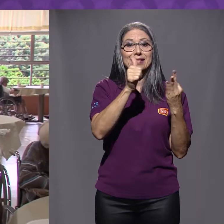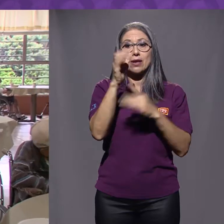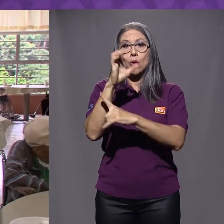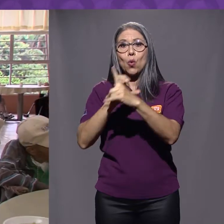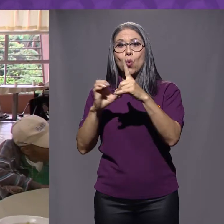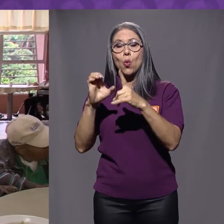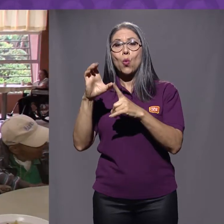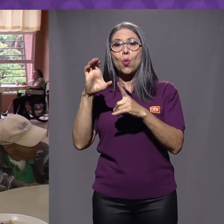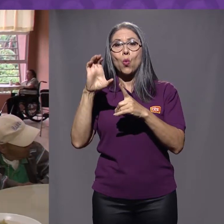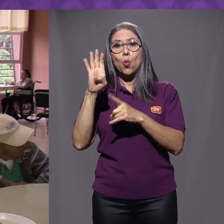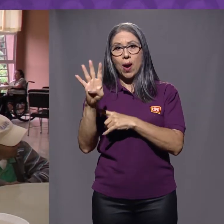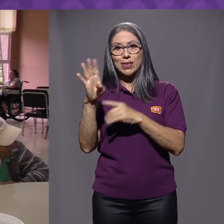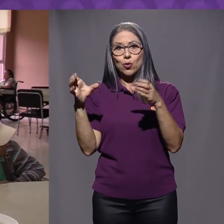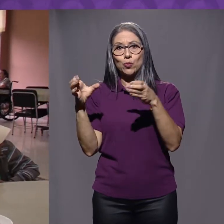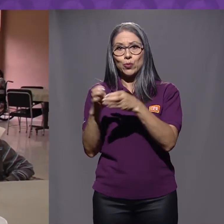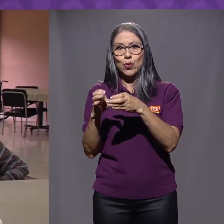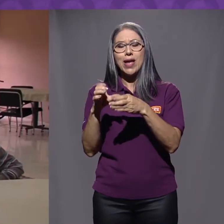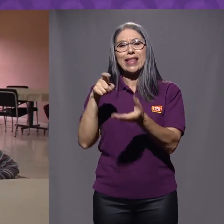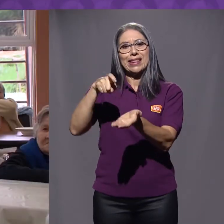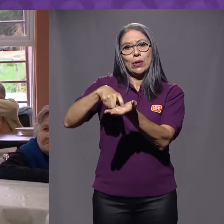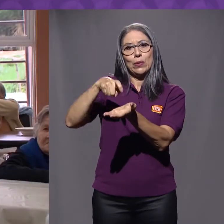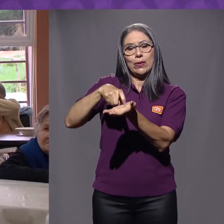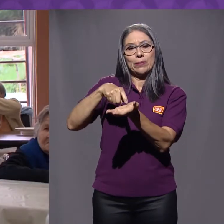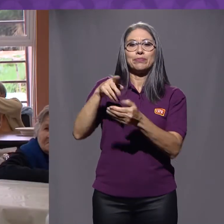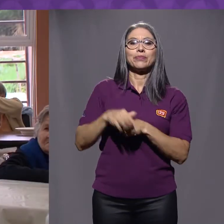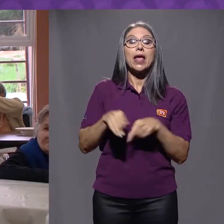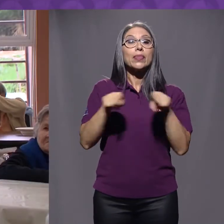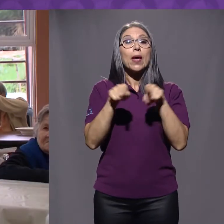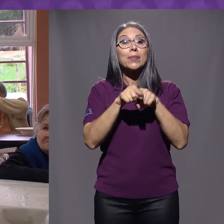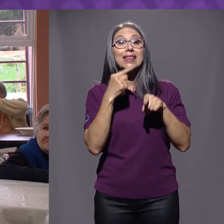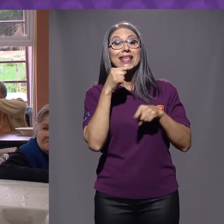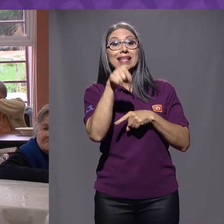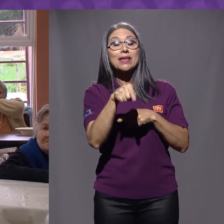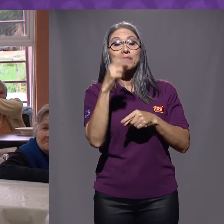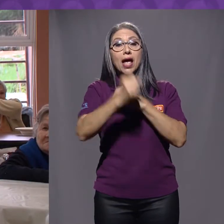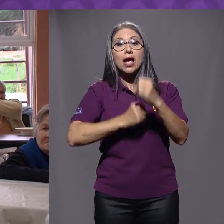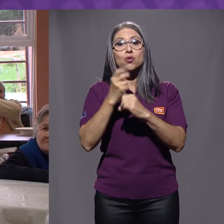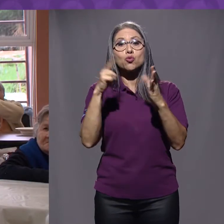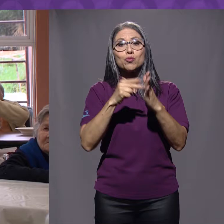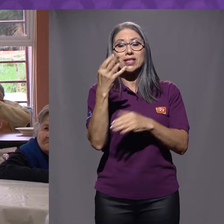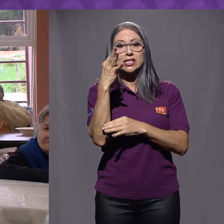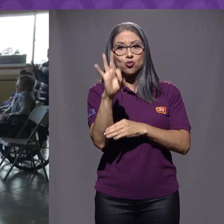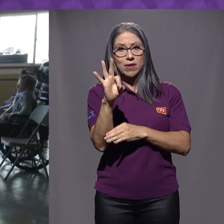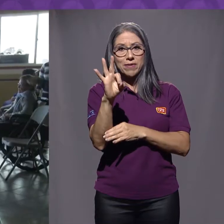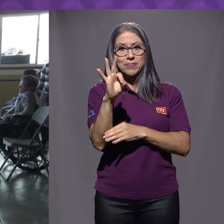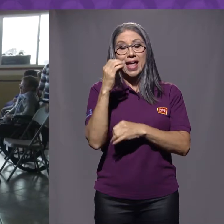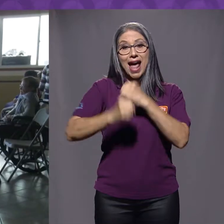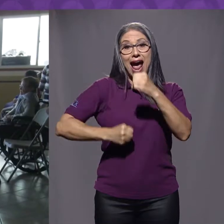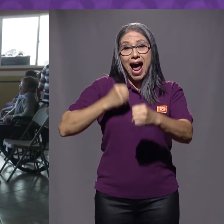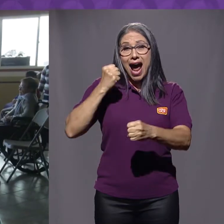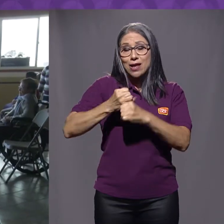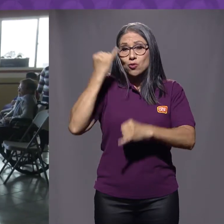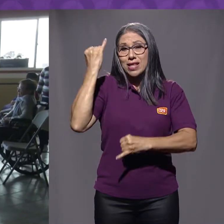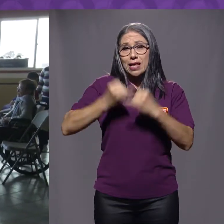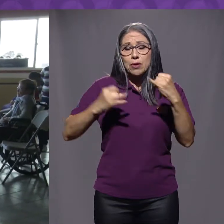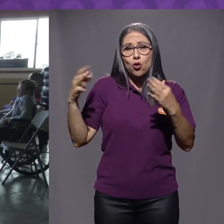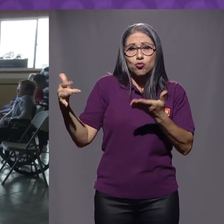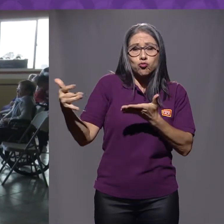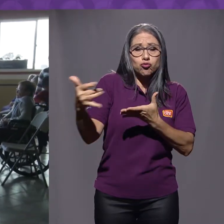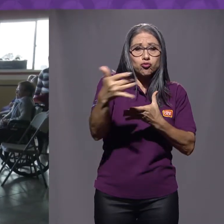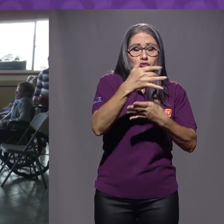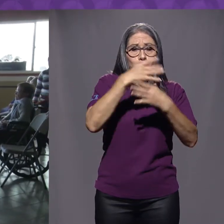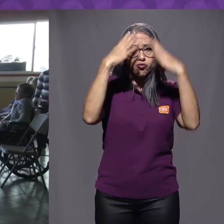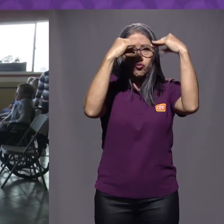endeudados. También se revela en este informe que a 2019, periodo de finalización de recopilación de datos